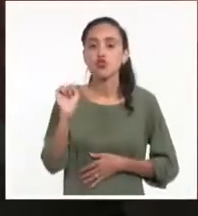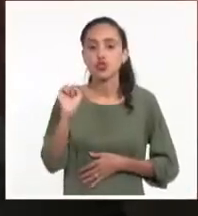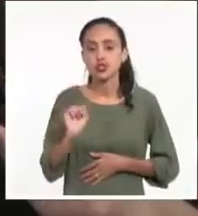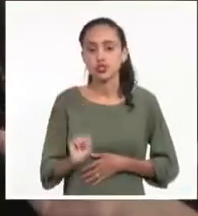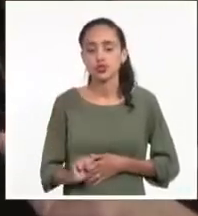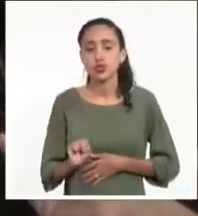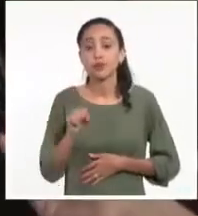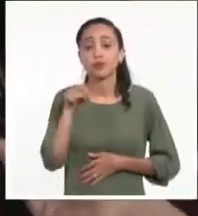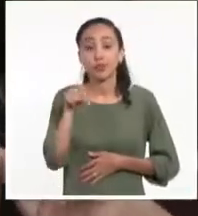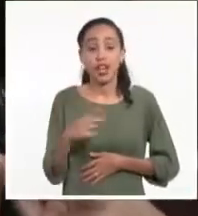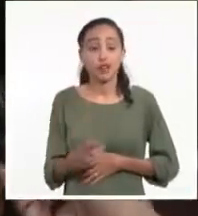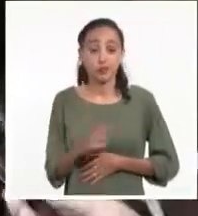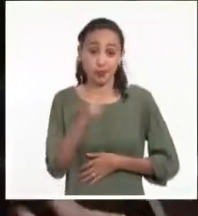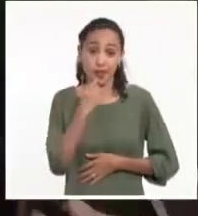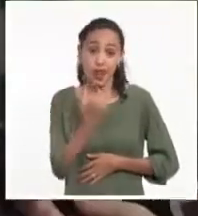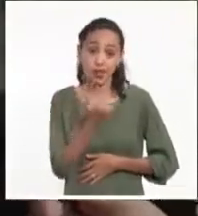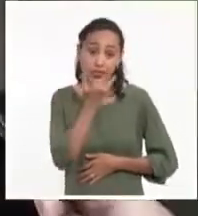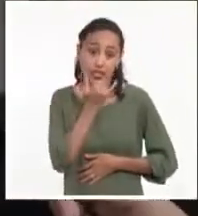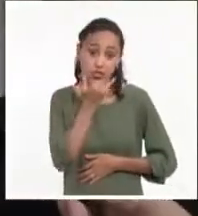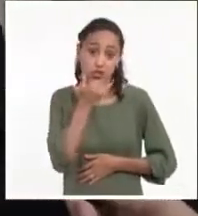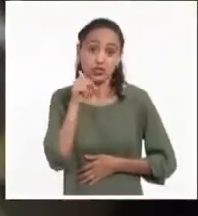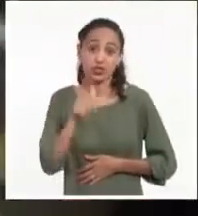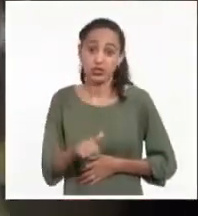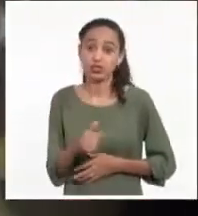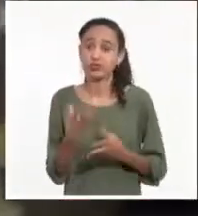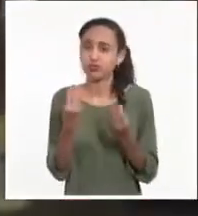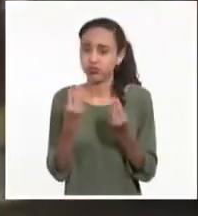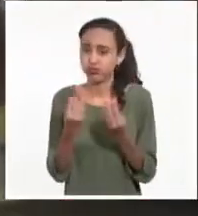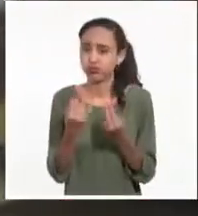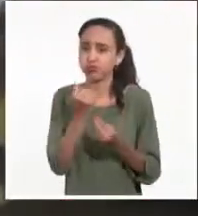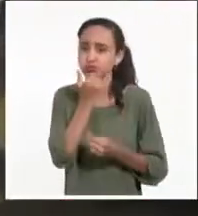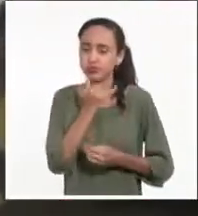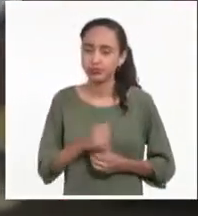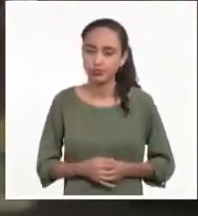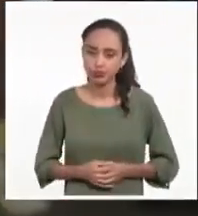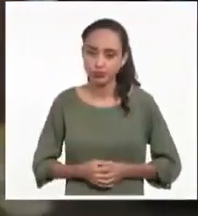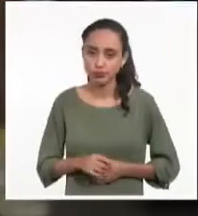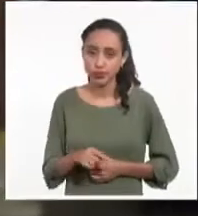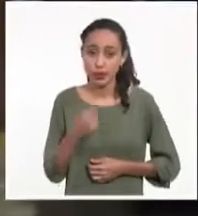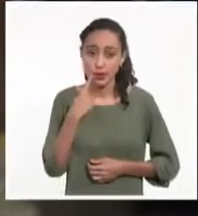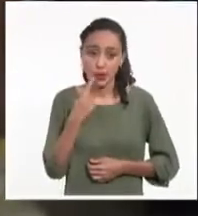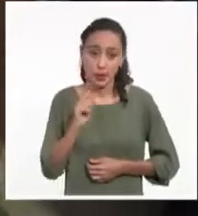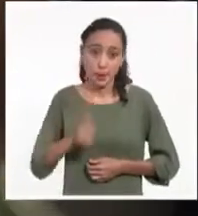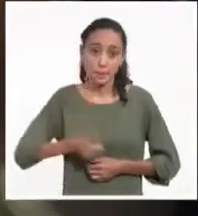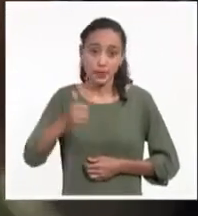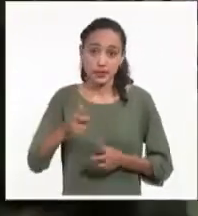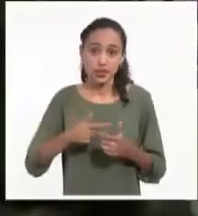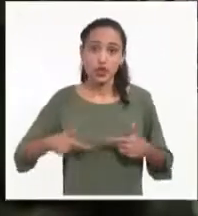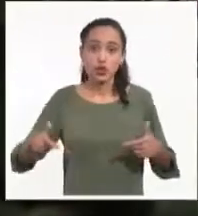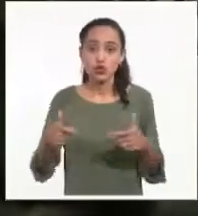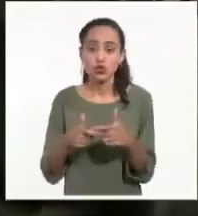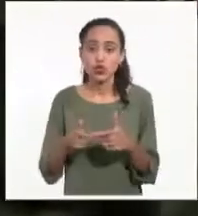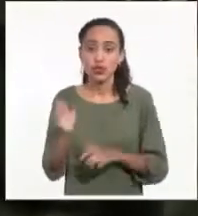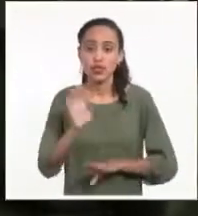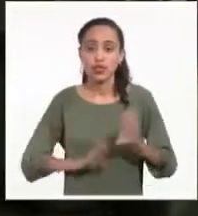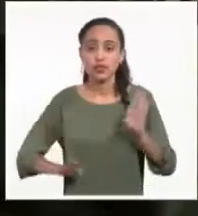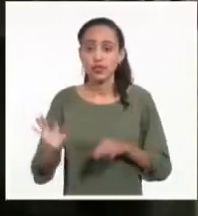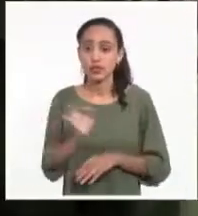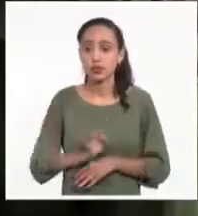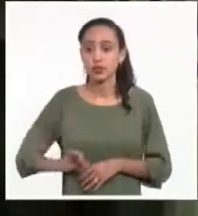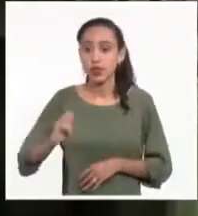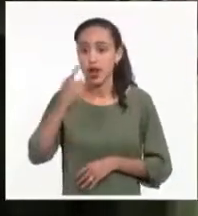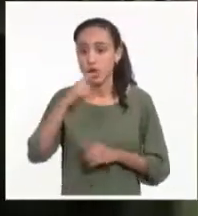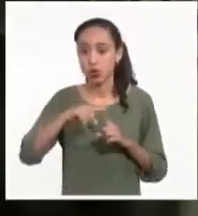Sur, donde las afectaciones en ese sector son cuantiosas. Aquí, a juicio del presidente del Consejo de Defensa Municipal, Julio